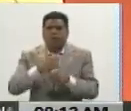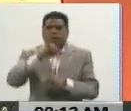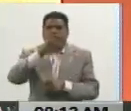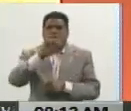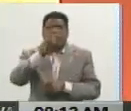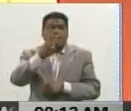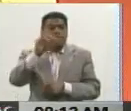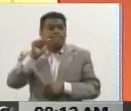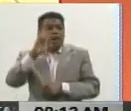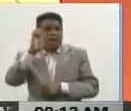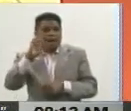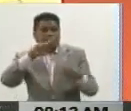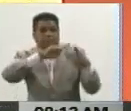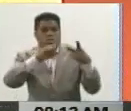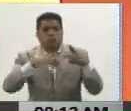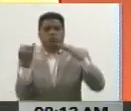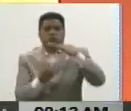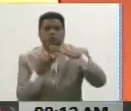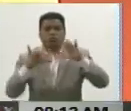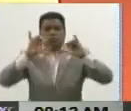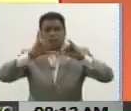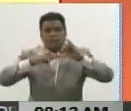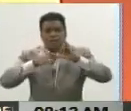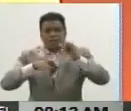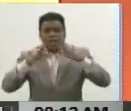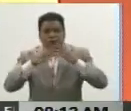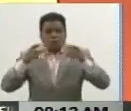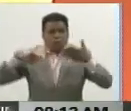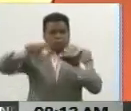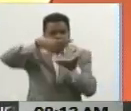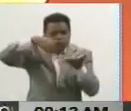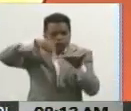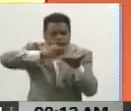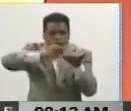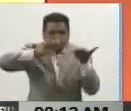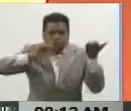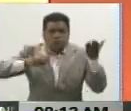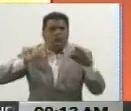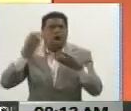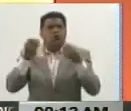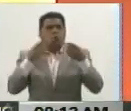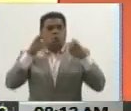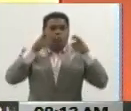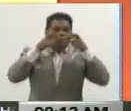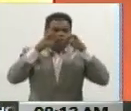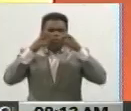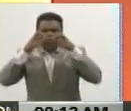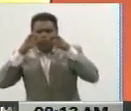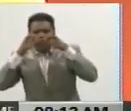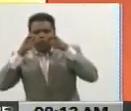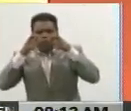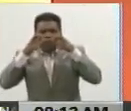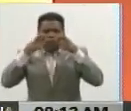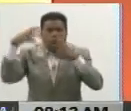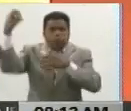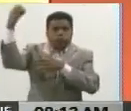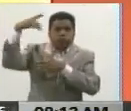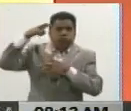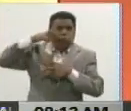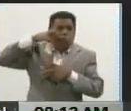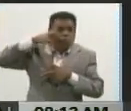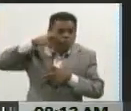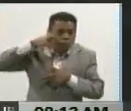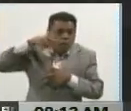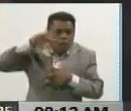Ingeniería en todo lo que tiene que ver el mapeo o la imagen satelital de cómo está la población de árboles de nuestro país.